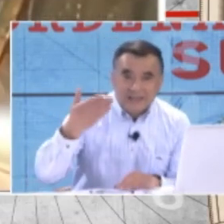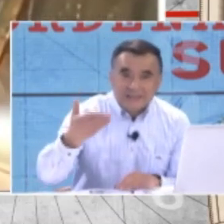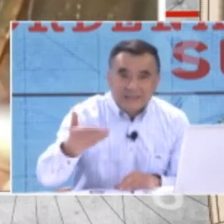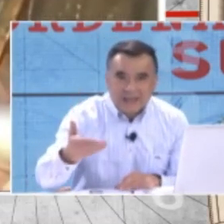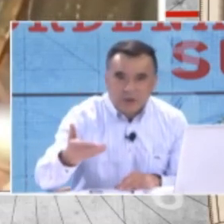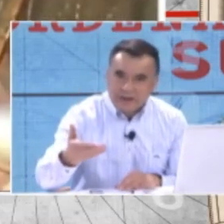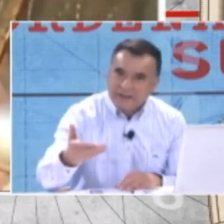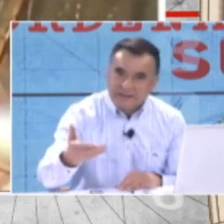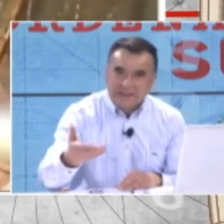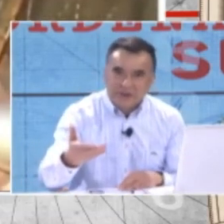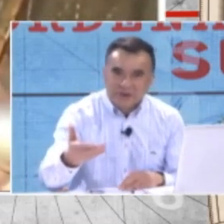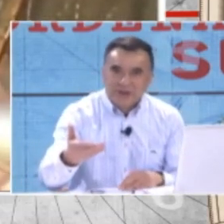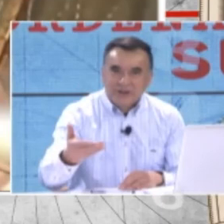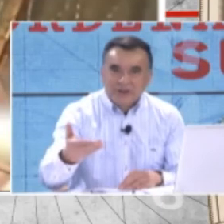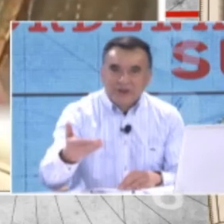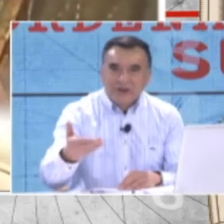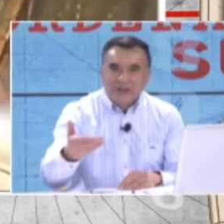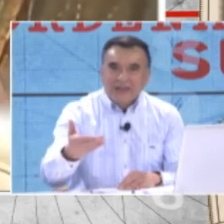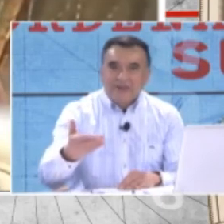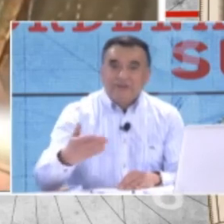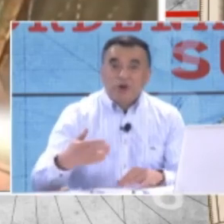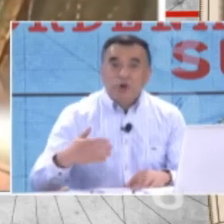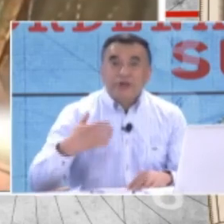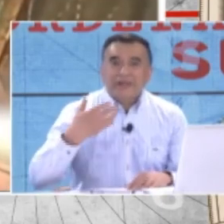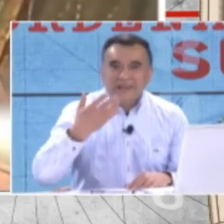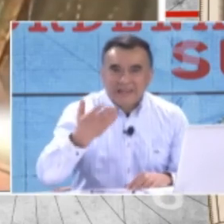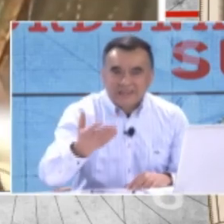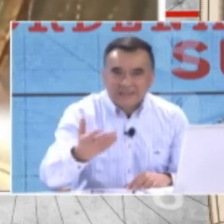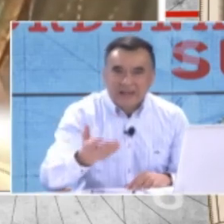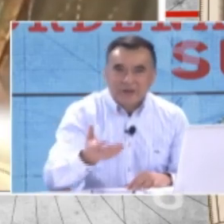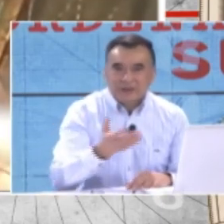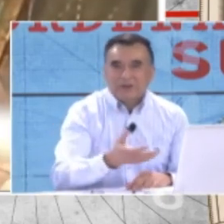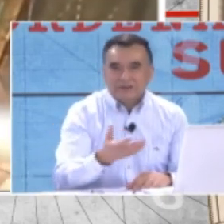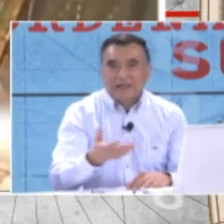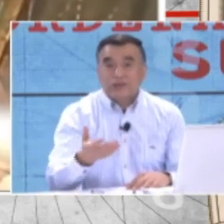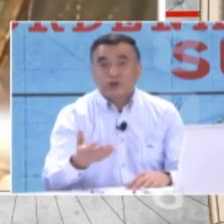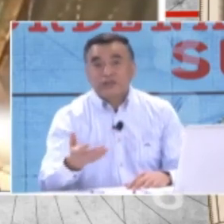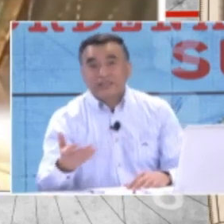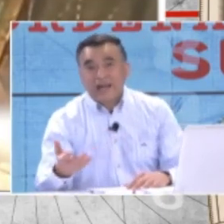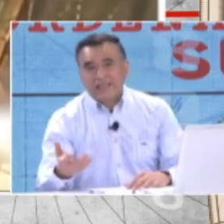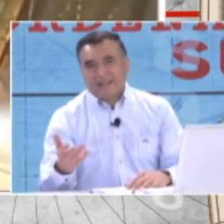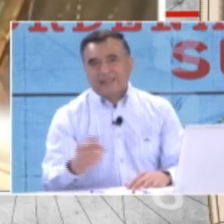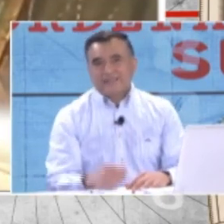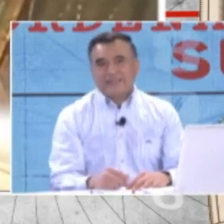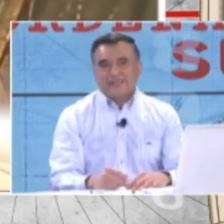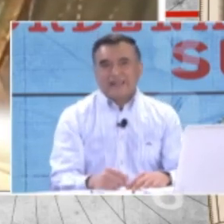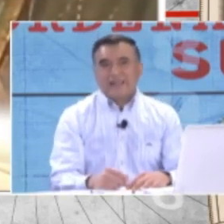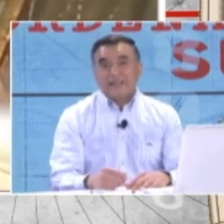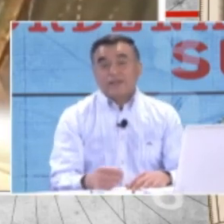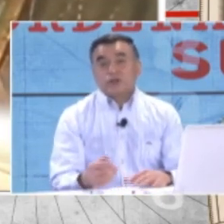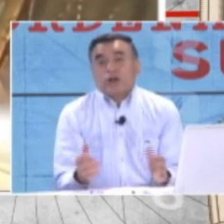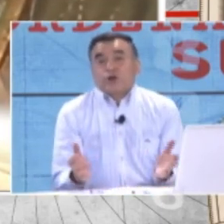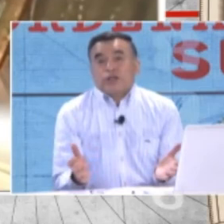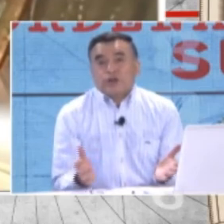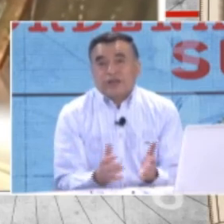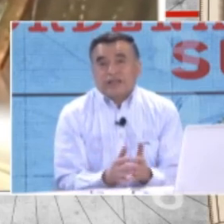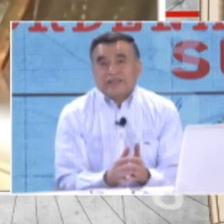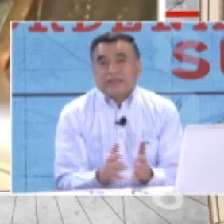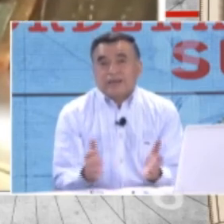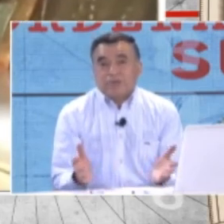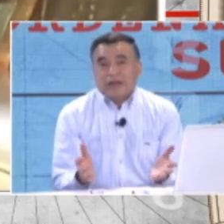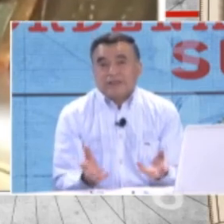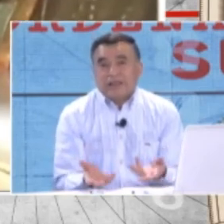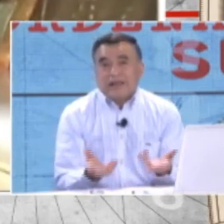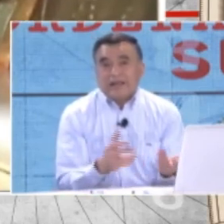es el Estado argentino, ¿no? Fluye el Estado a través de la sociedad argentina. Y entonces loquito quiere